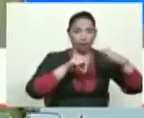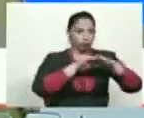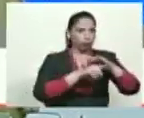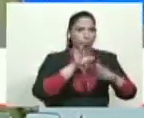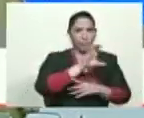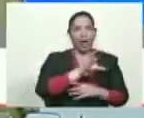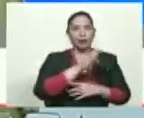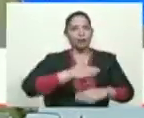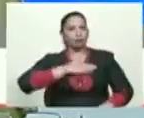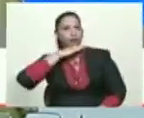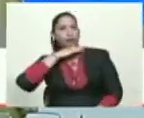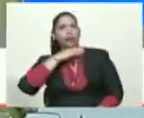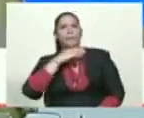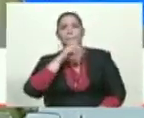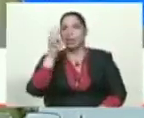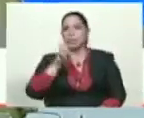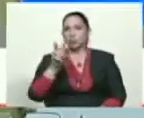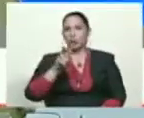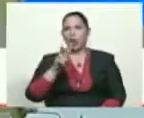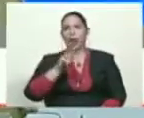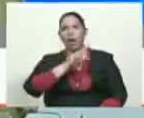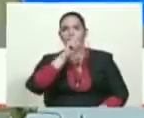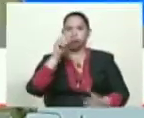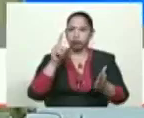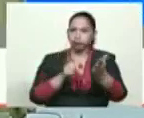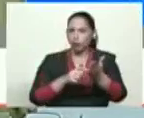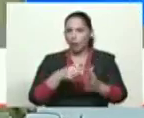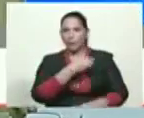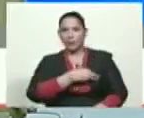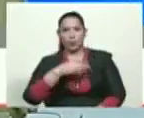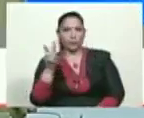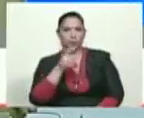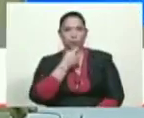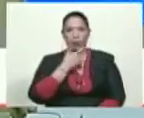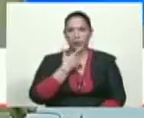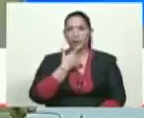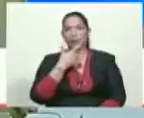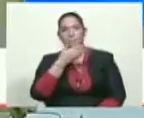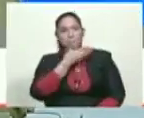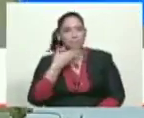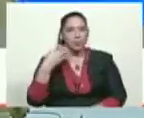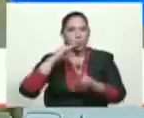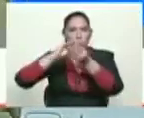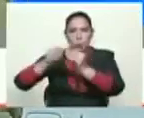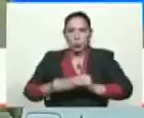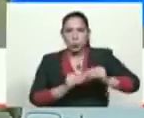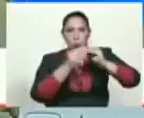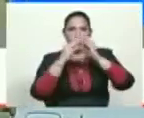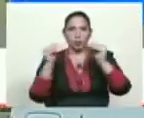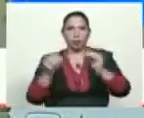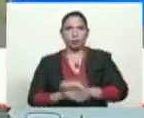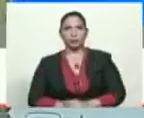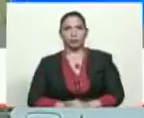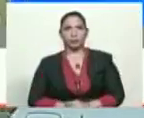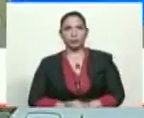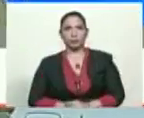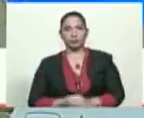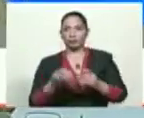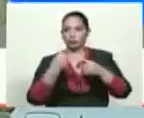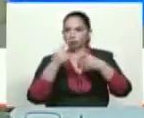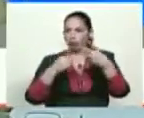a venezuela con la misión venezuela bella para llegar y mejorarlo todo cada